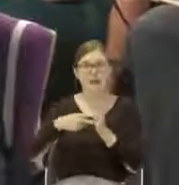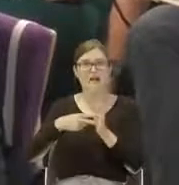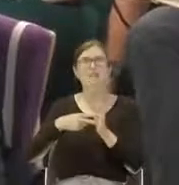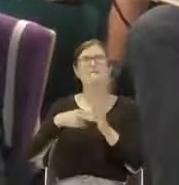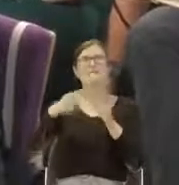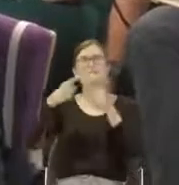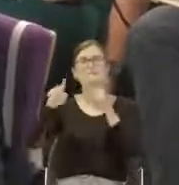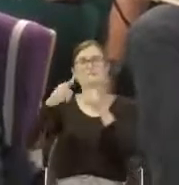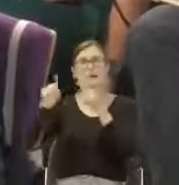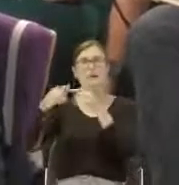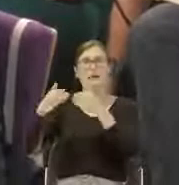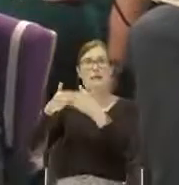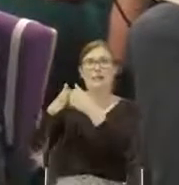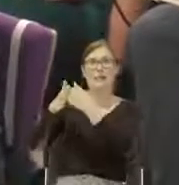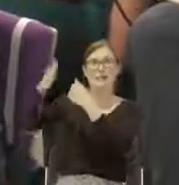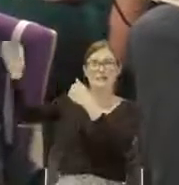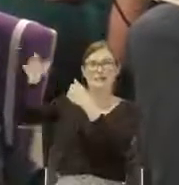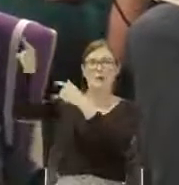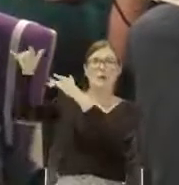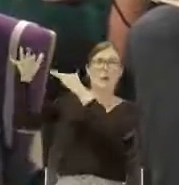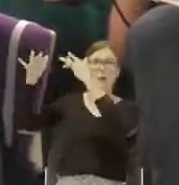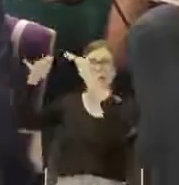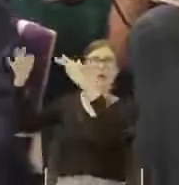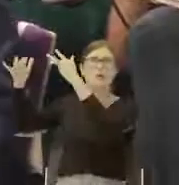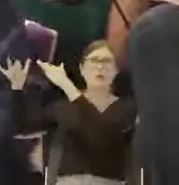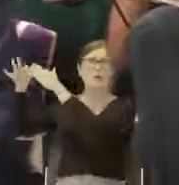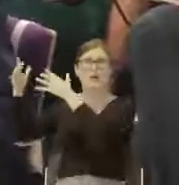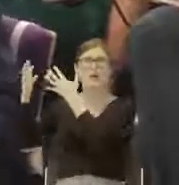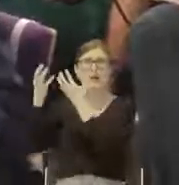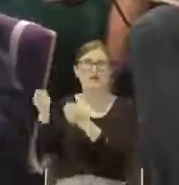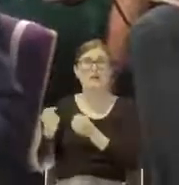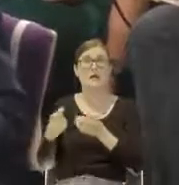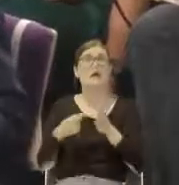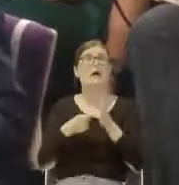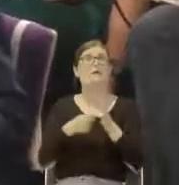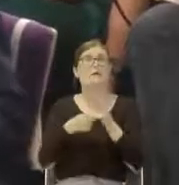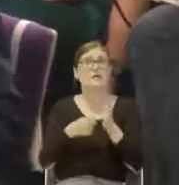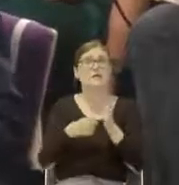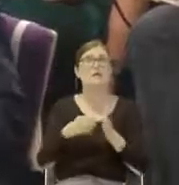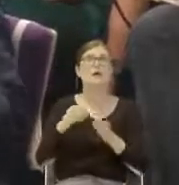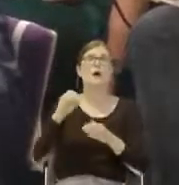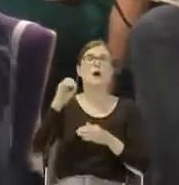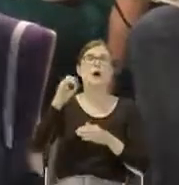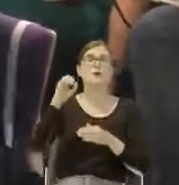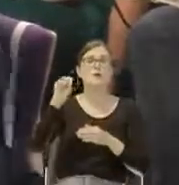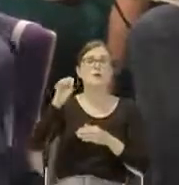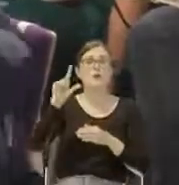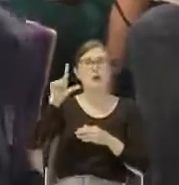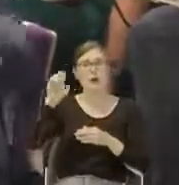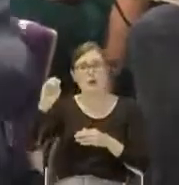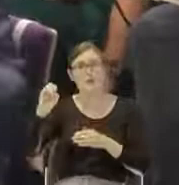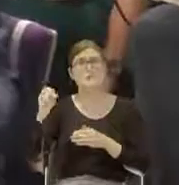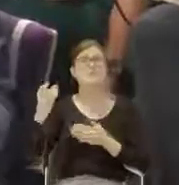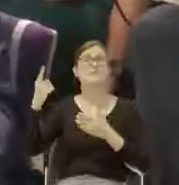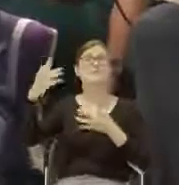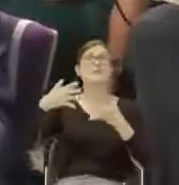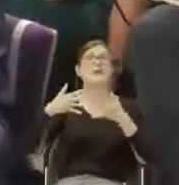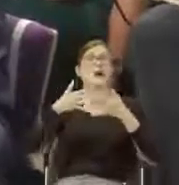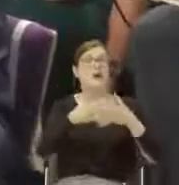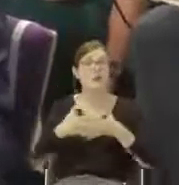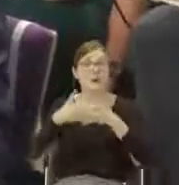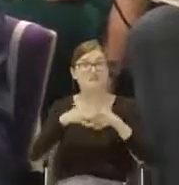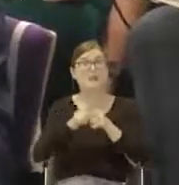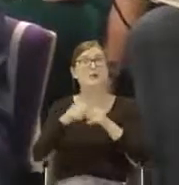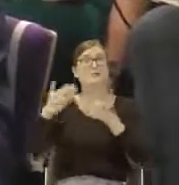donde ayer mismo sucedía lo que sucedía. Estamos no lejos en el tiempo de Barcelona hace 5 años, de París, de Londres, de Nueva